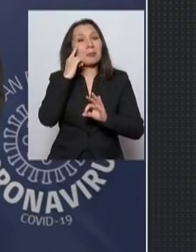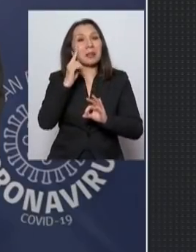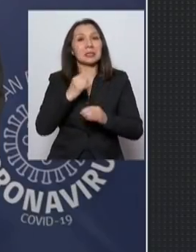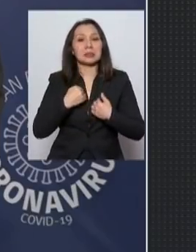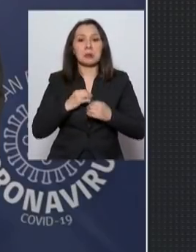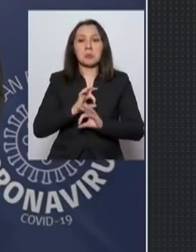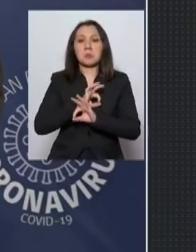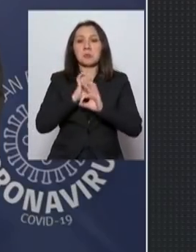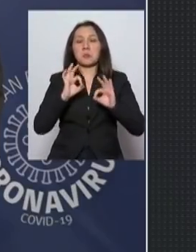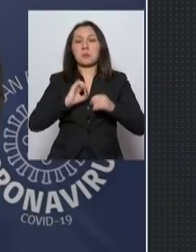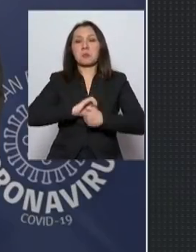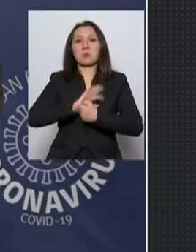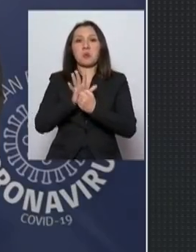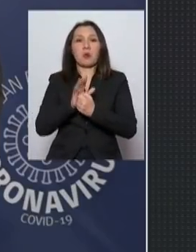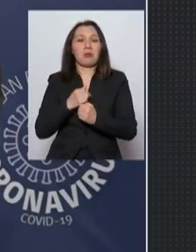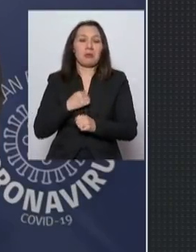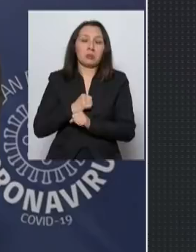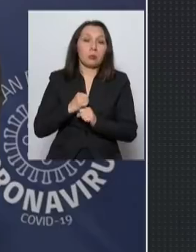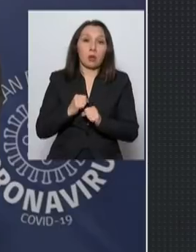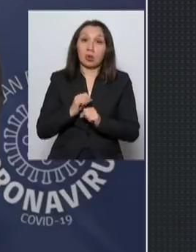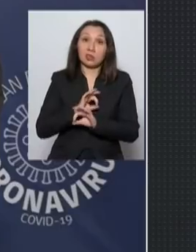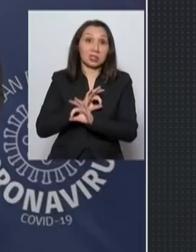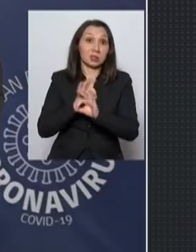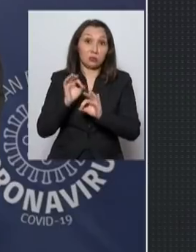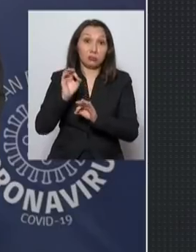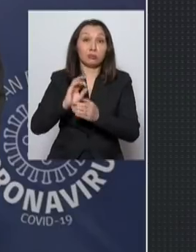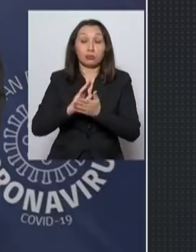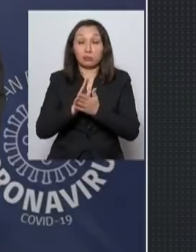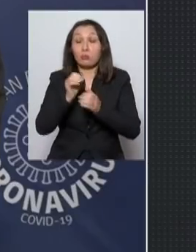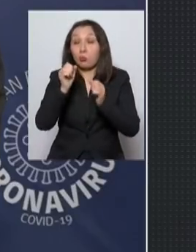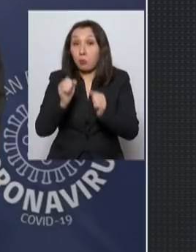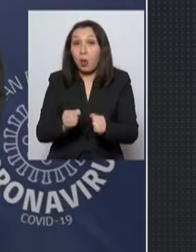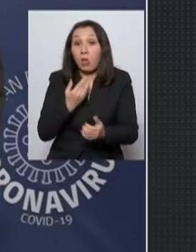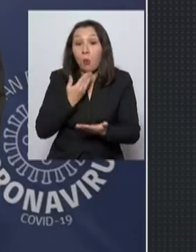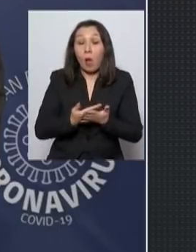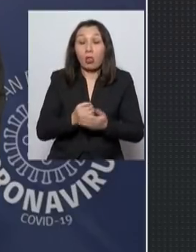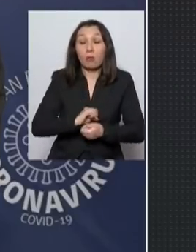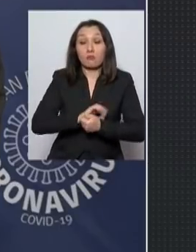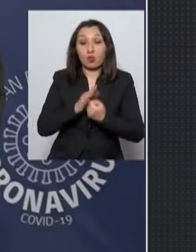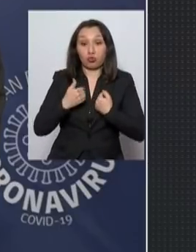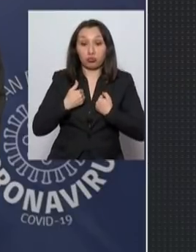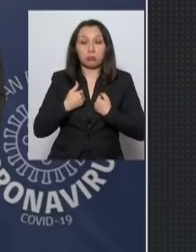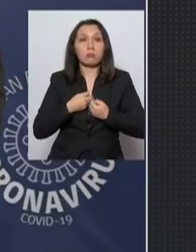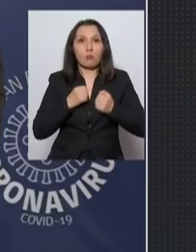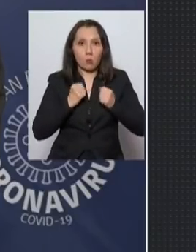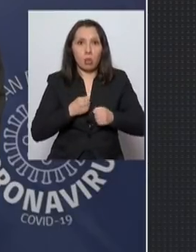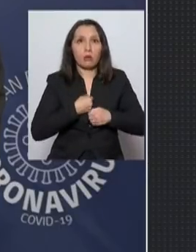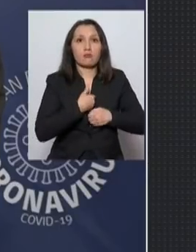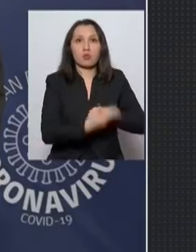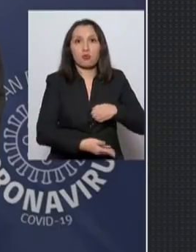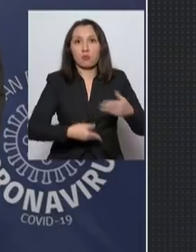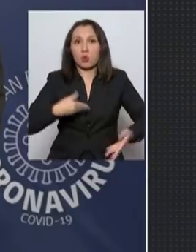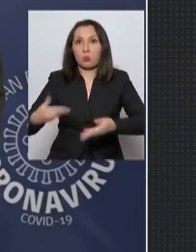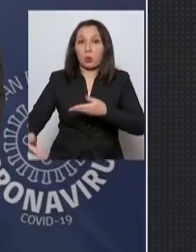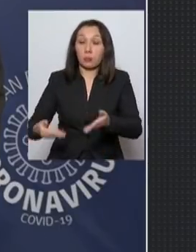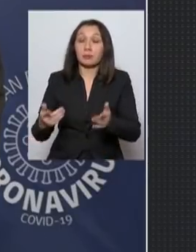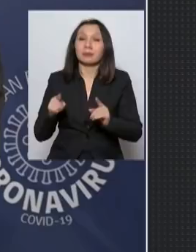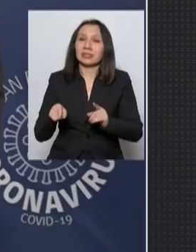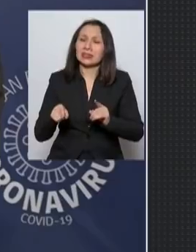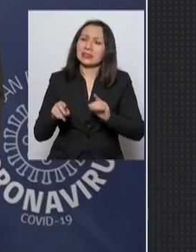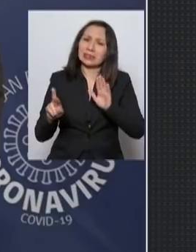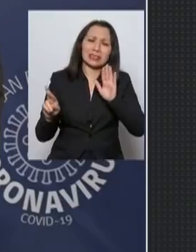de contagiarse de esta enfermedad, nadie está libre de una vez contagiado, contagiar a otros, y es por eso que la